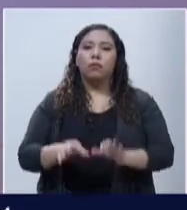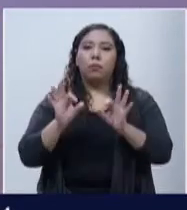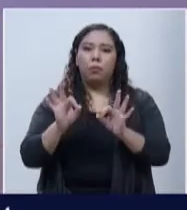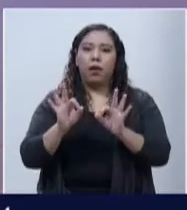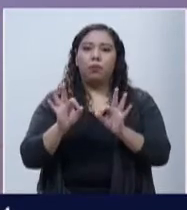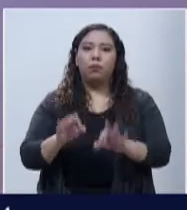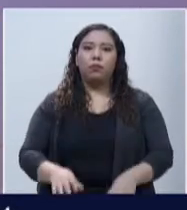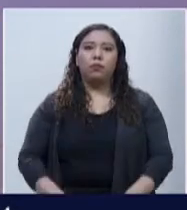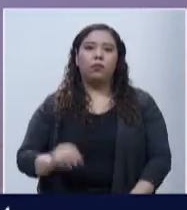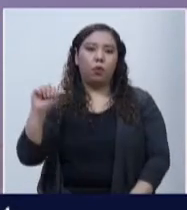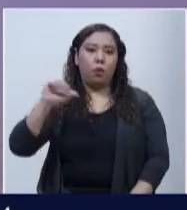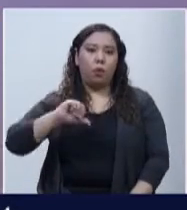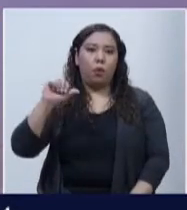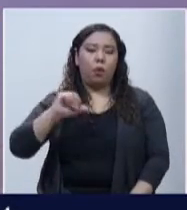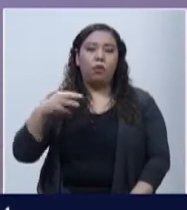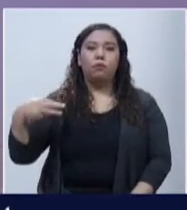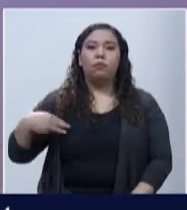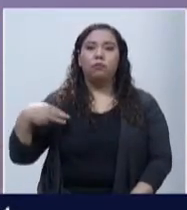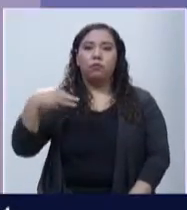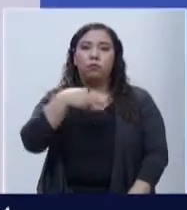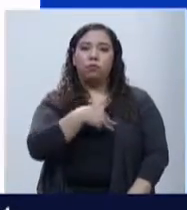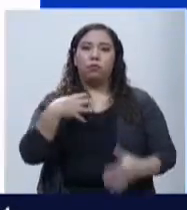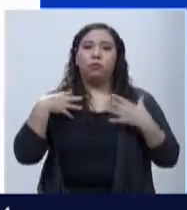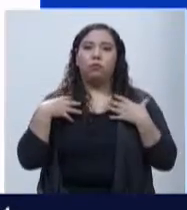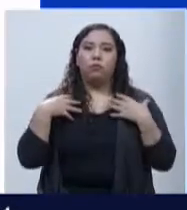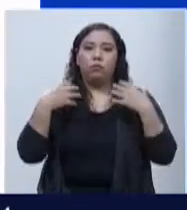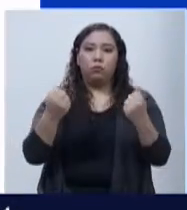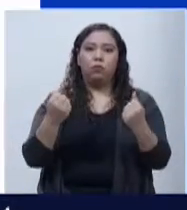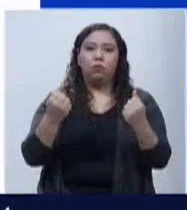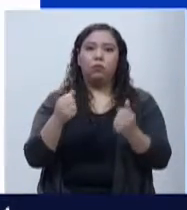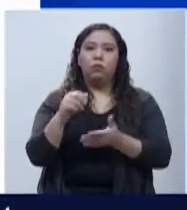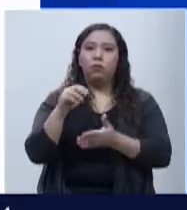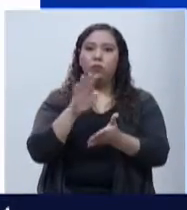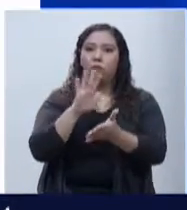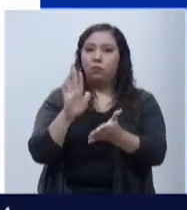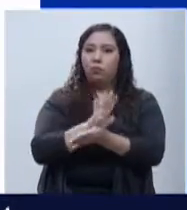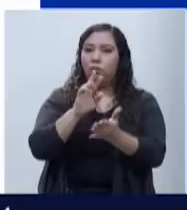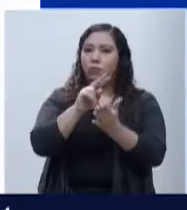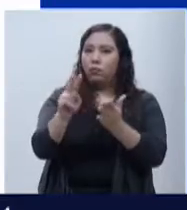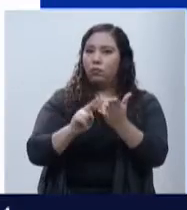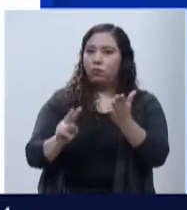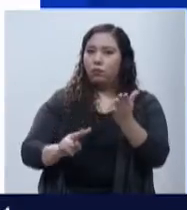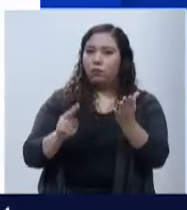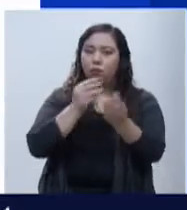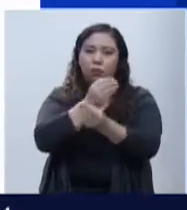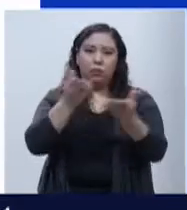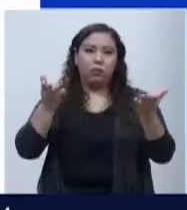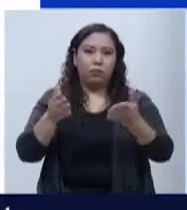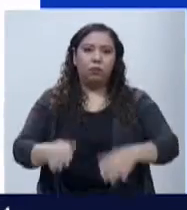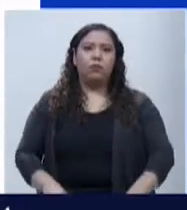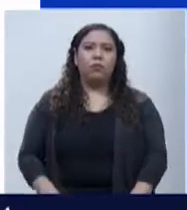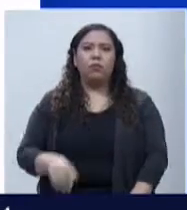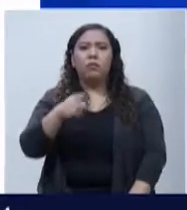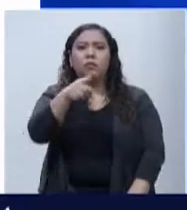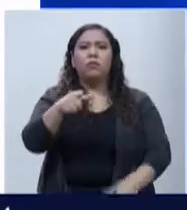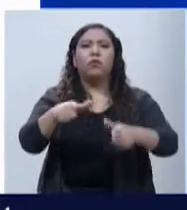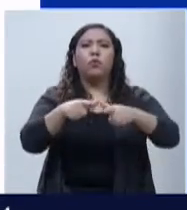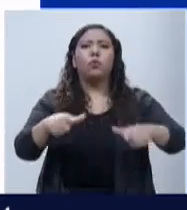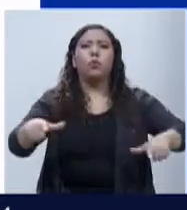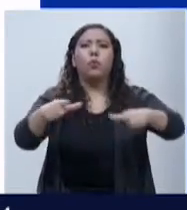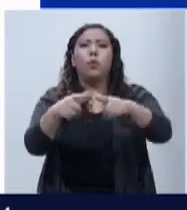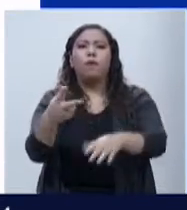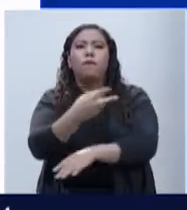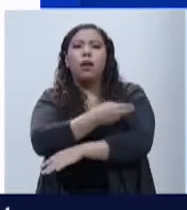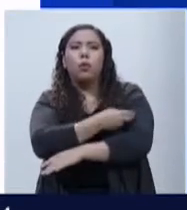la secretaria de salud ha emitido un importante comunicado tras las situaciones que se han vivido en diferentes centros de